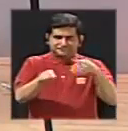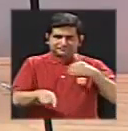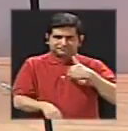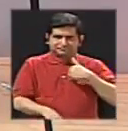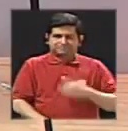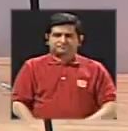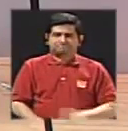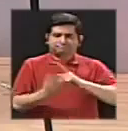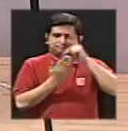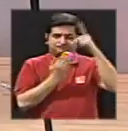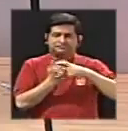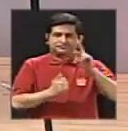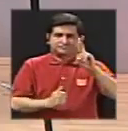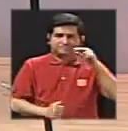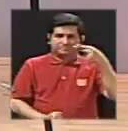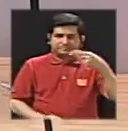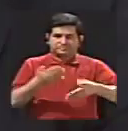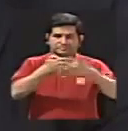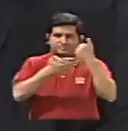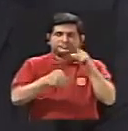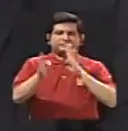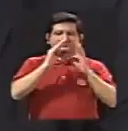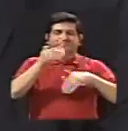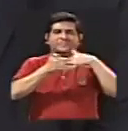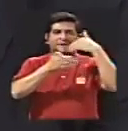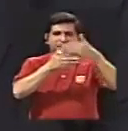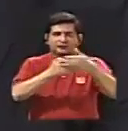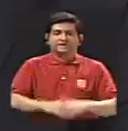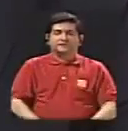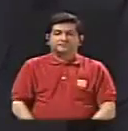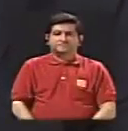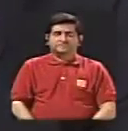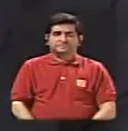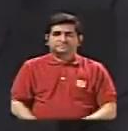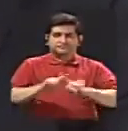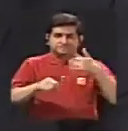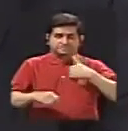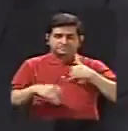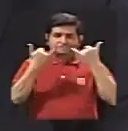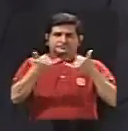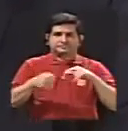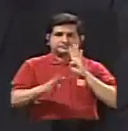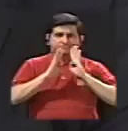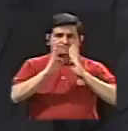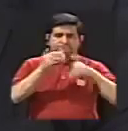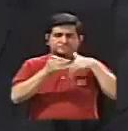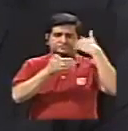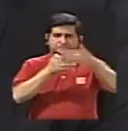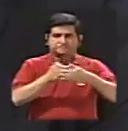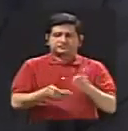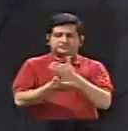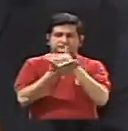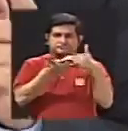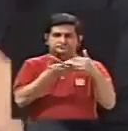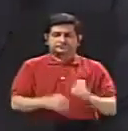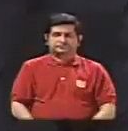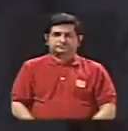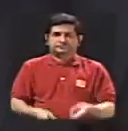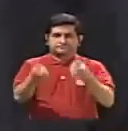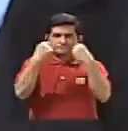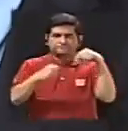con el software, el RH, el anterior? En eso hablaremos. De eso hablaremos. Pero es el que se tiene ahora todavía. De eso hablaremos en el próximo blog, uh-huh,